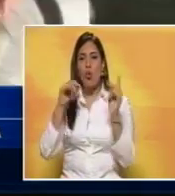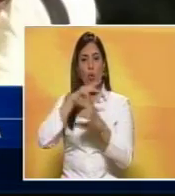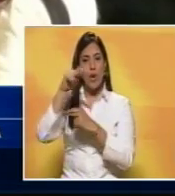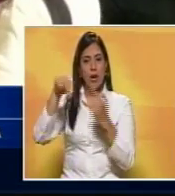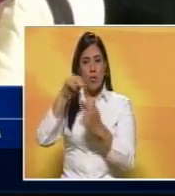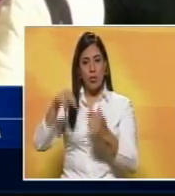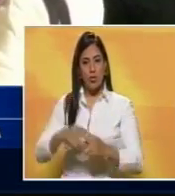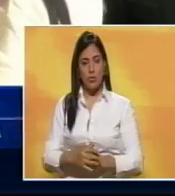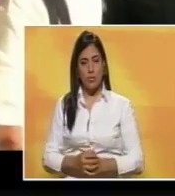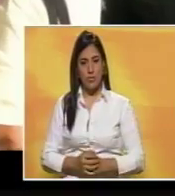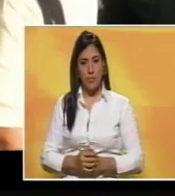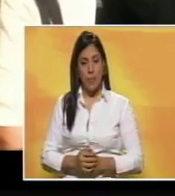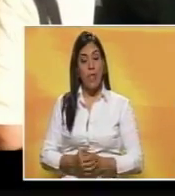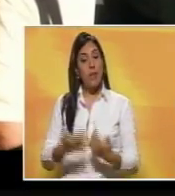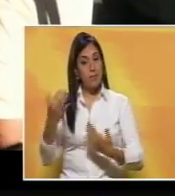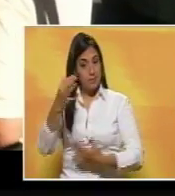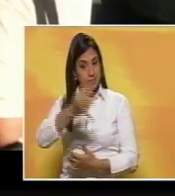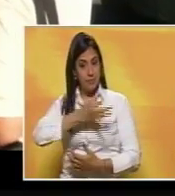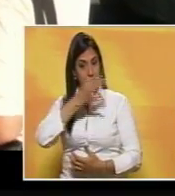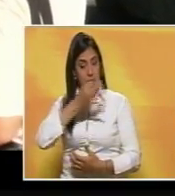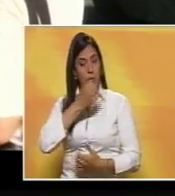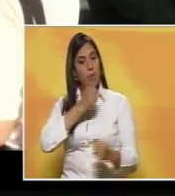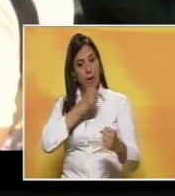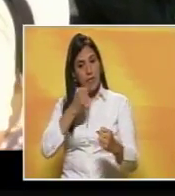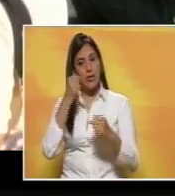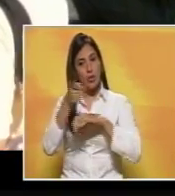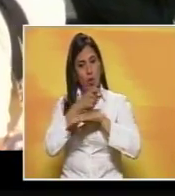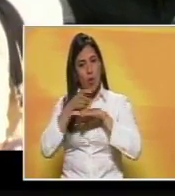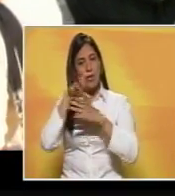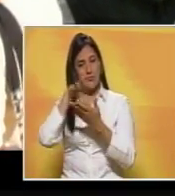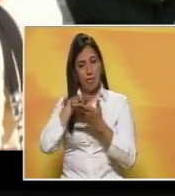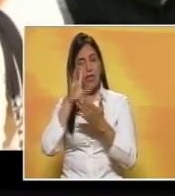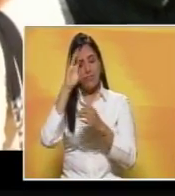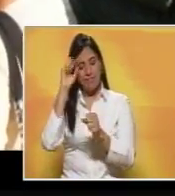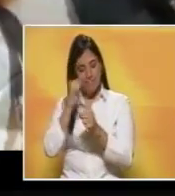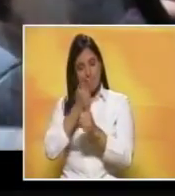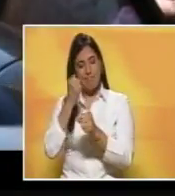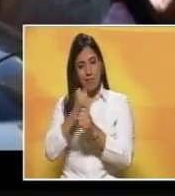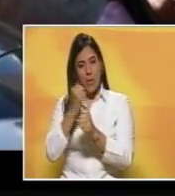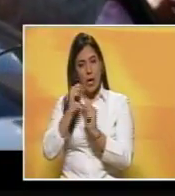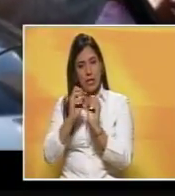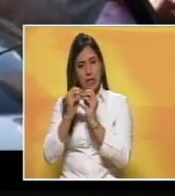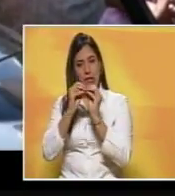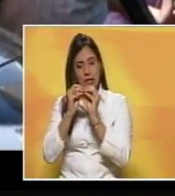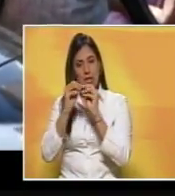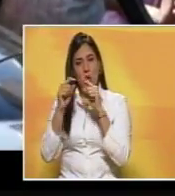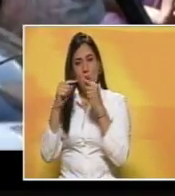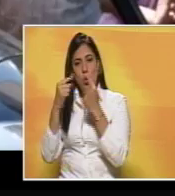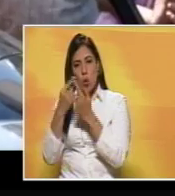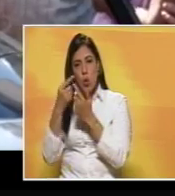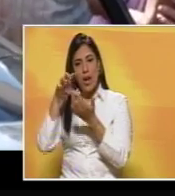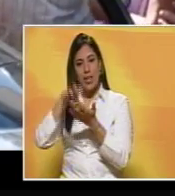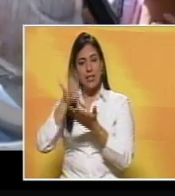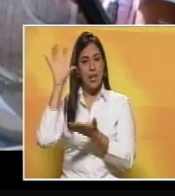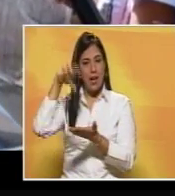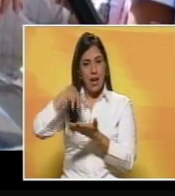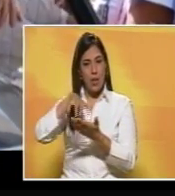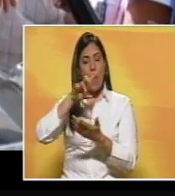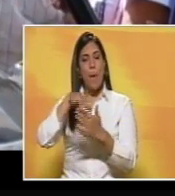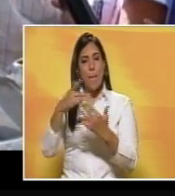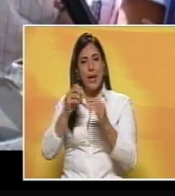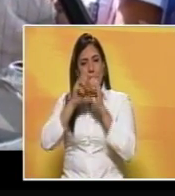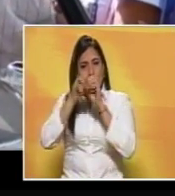revolución. Rodolfo Marco Torre enfatizó que el gobierno regional está trabajando en recuperar los espacios patrimoniales del estado de Aragua